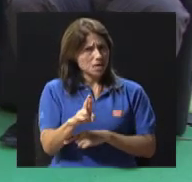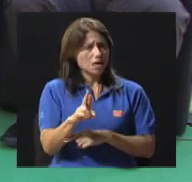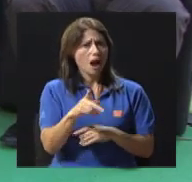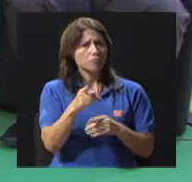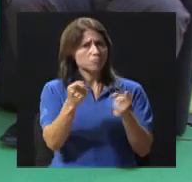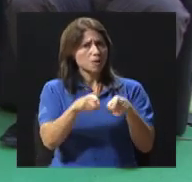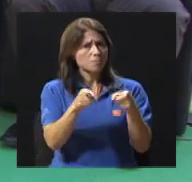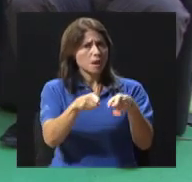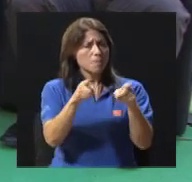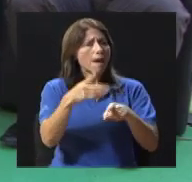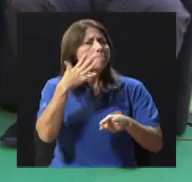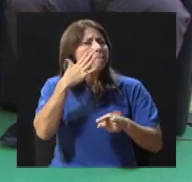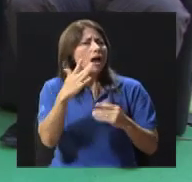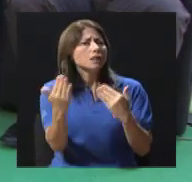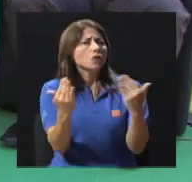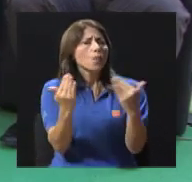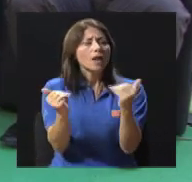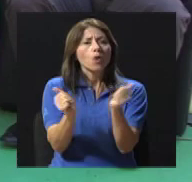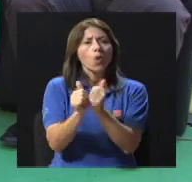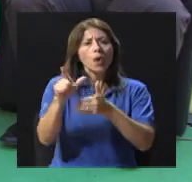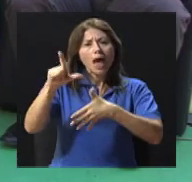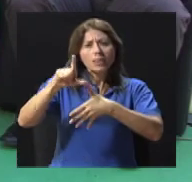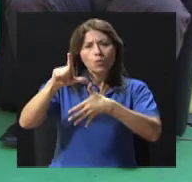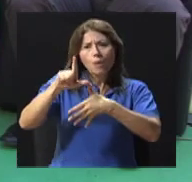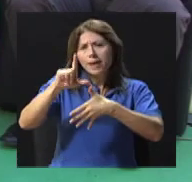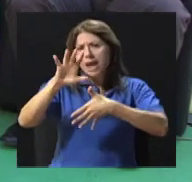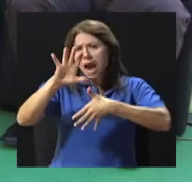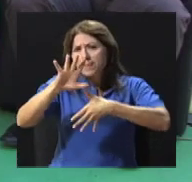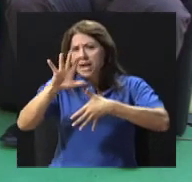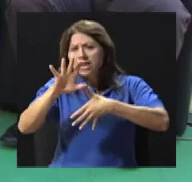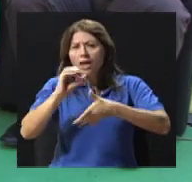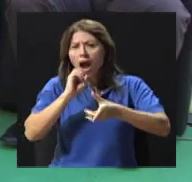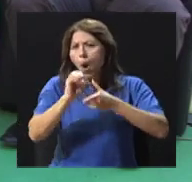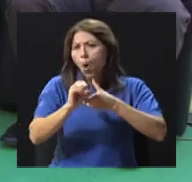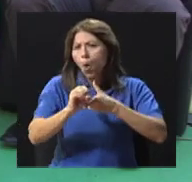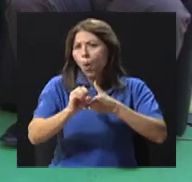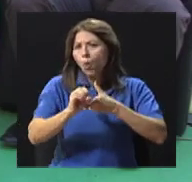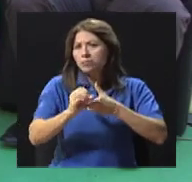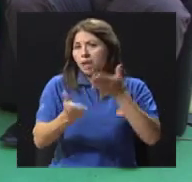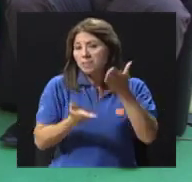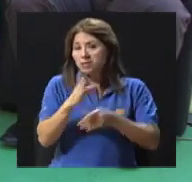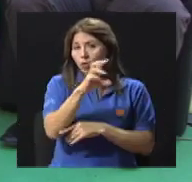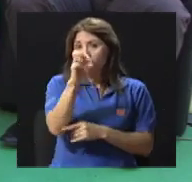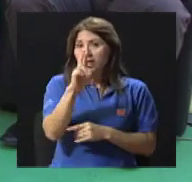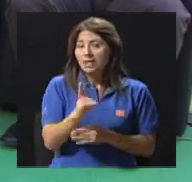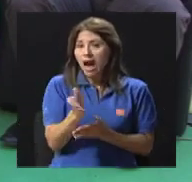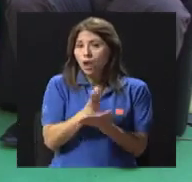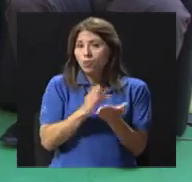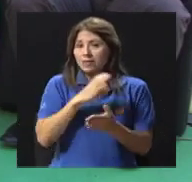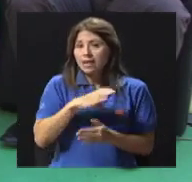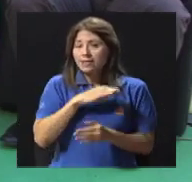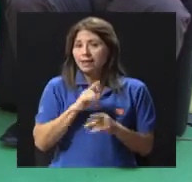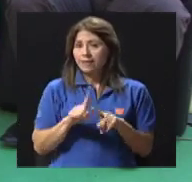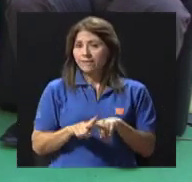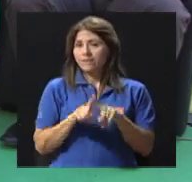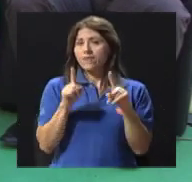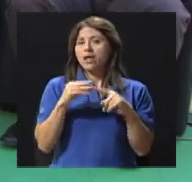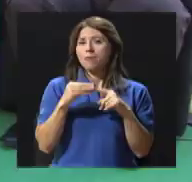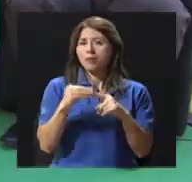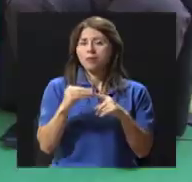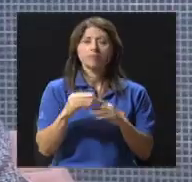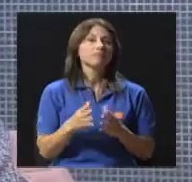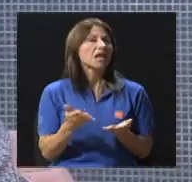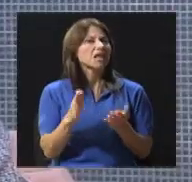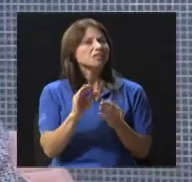comportamiento similar al resto de Latinoamérica, al resto de América, o más bien tenemos ciertas particularidades que nos... Es